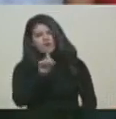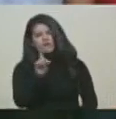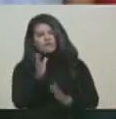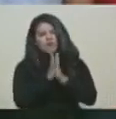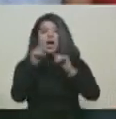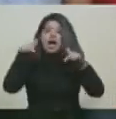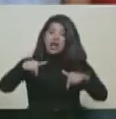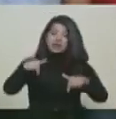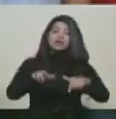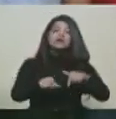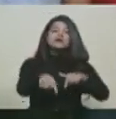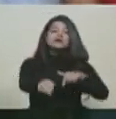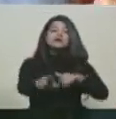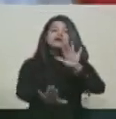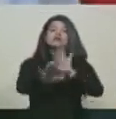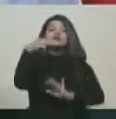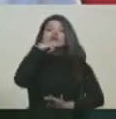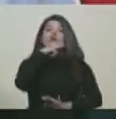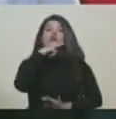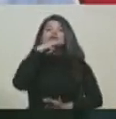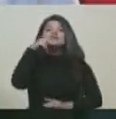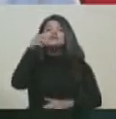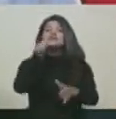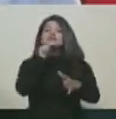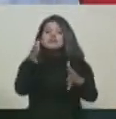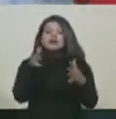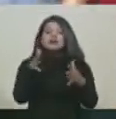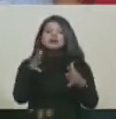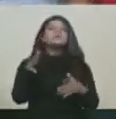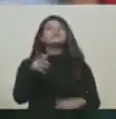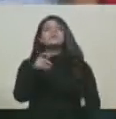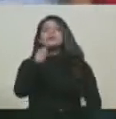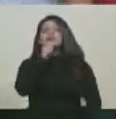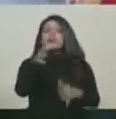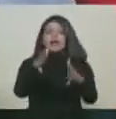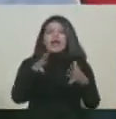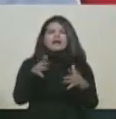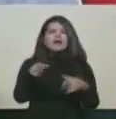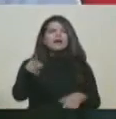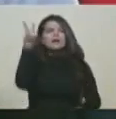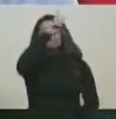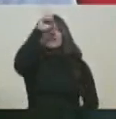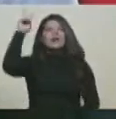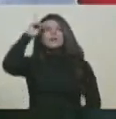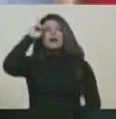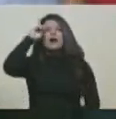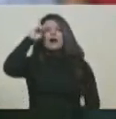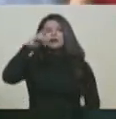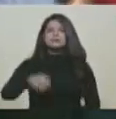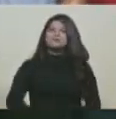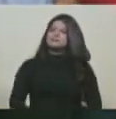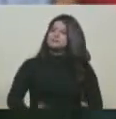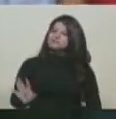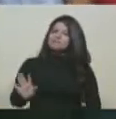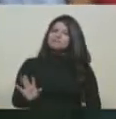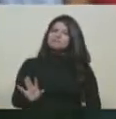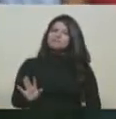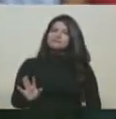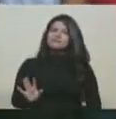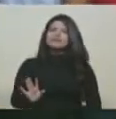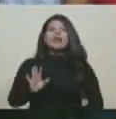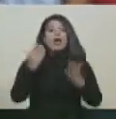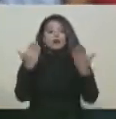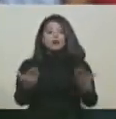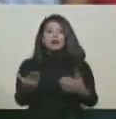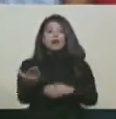el 15 de octubre gana. El 15 de octubre gana. Vilma Mora. Vamos